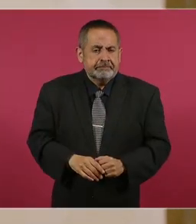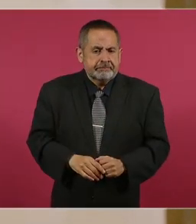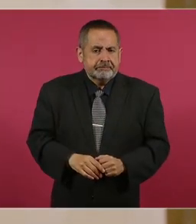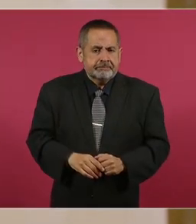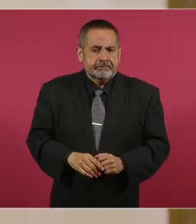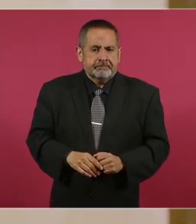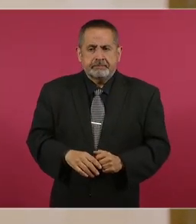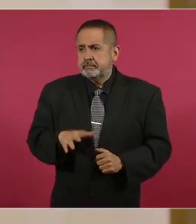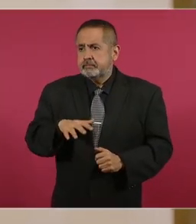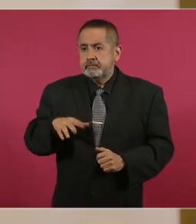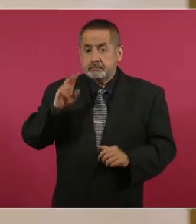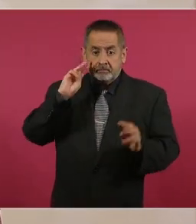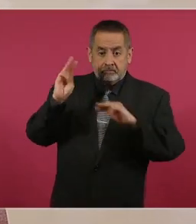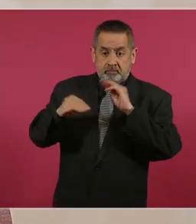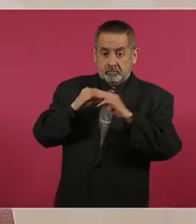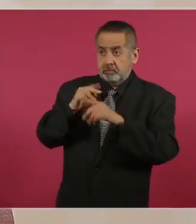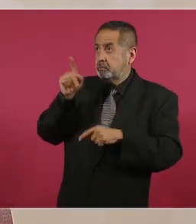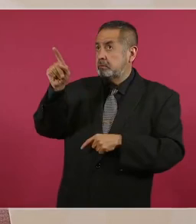Vean cómo está el mundo